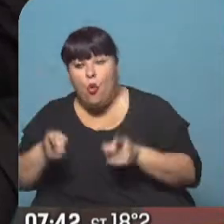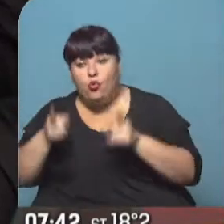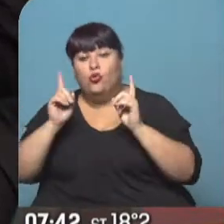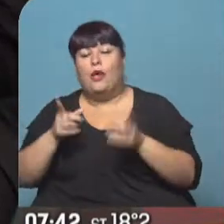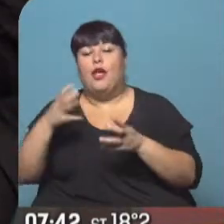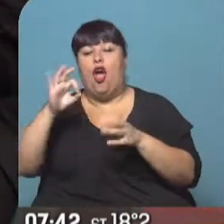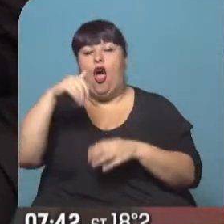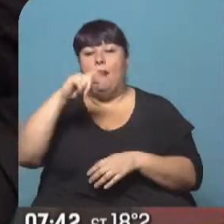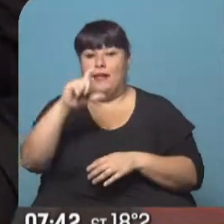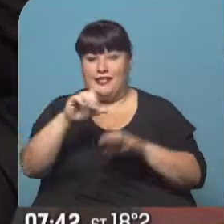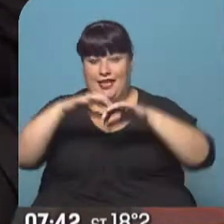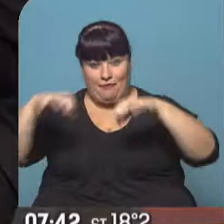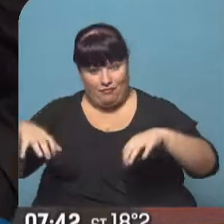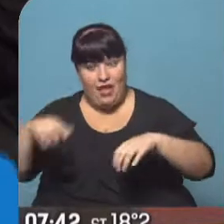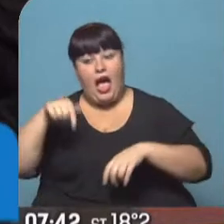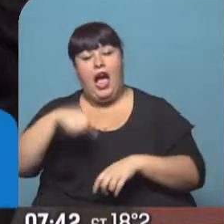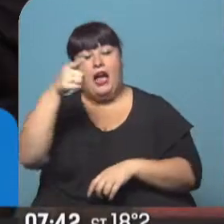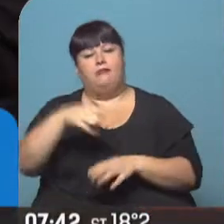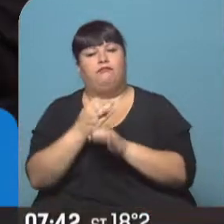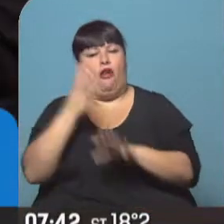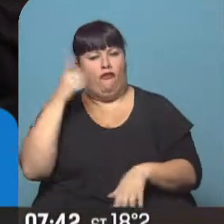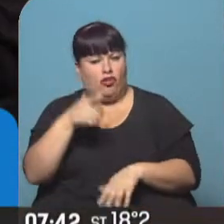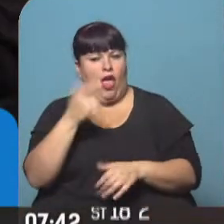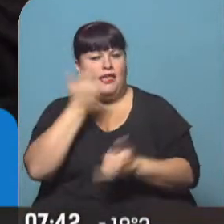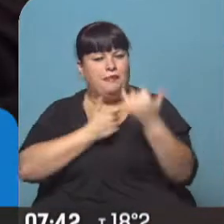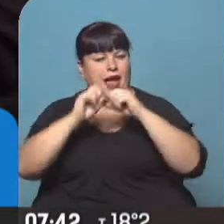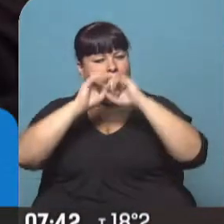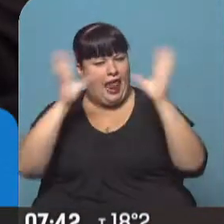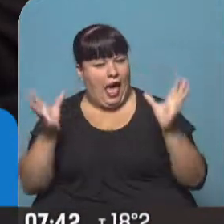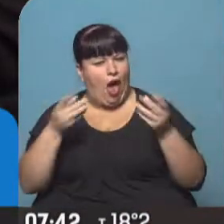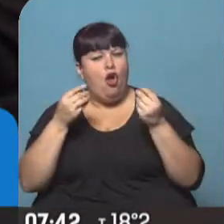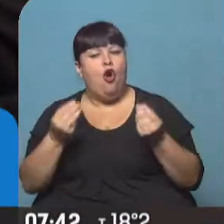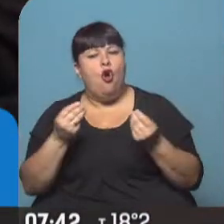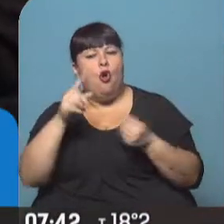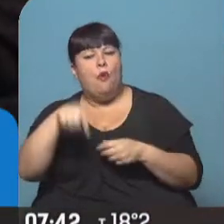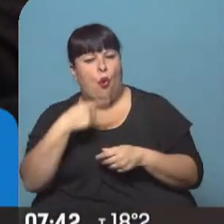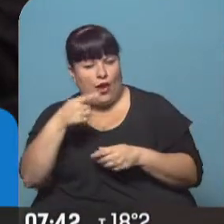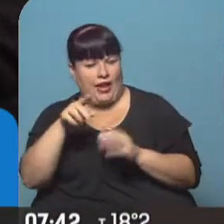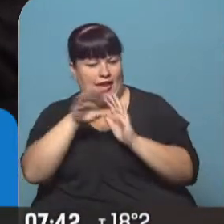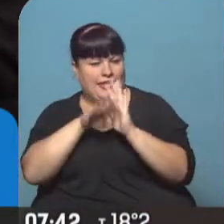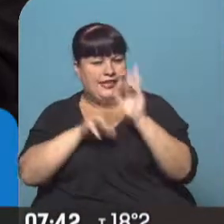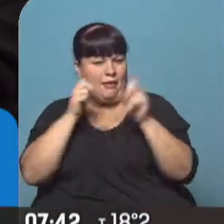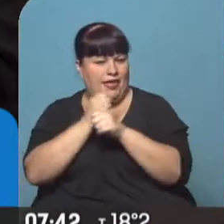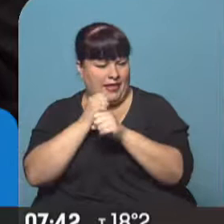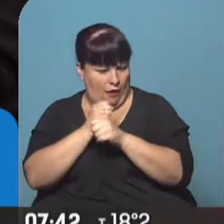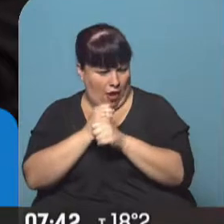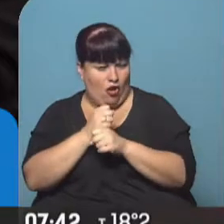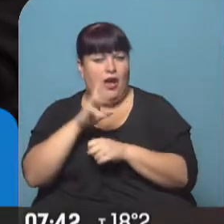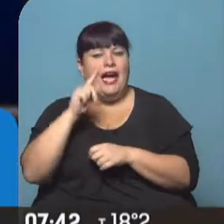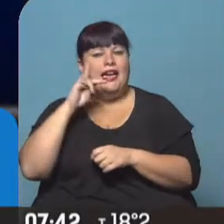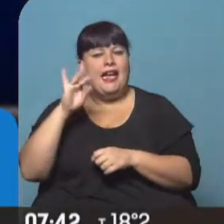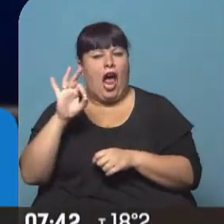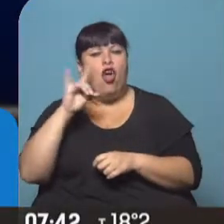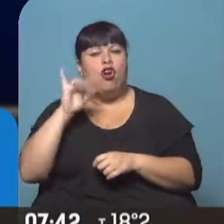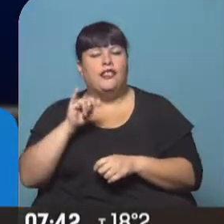la Organización Mundial de Comercio. Y tenemos un experto que nos ayudará a entender por dónde pasa esta agenda que recién mencionábamos. Ricardo Meléndez